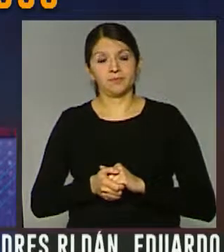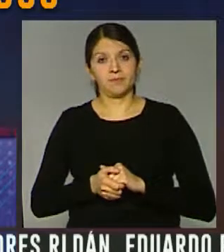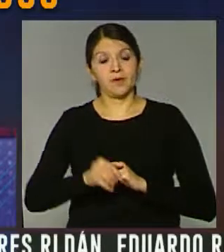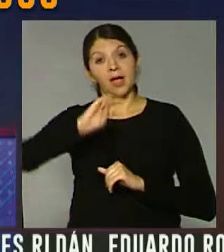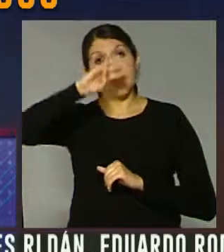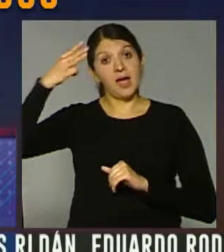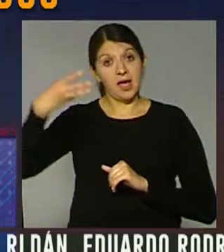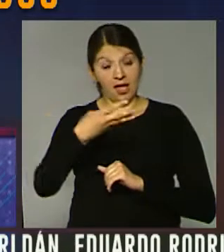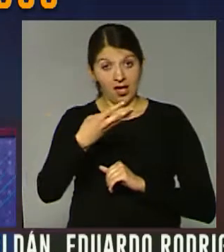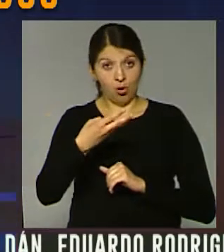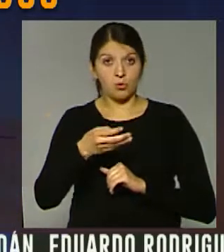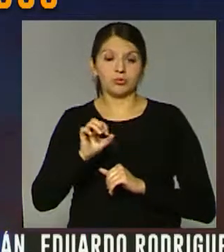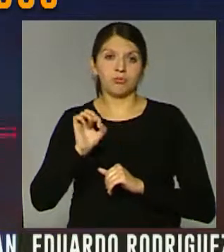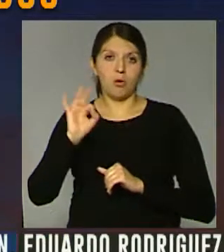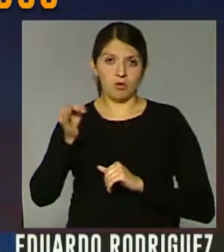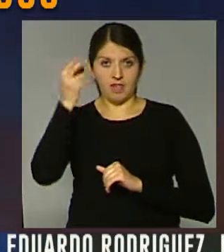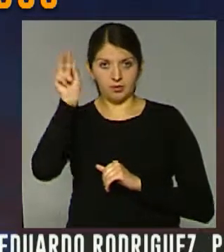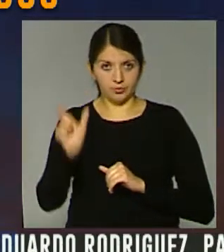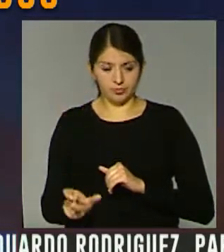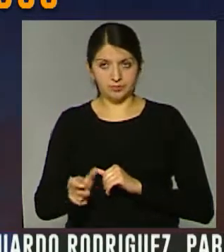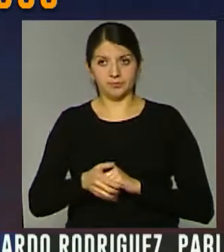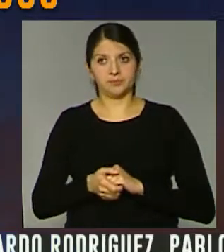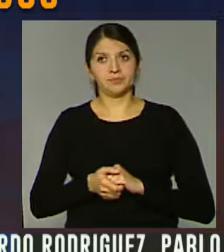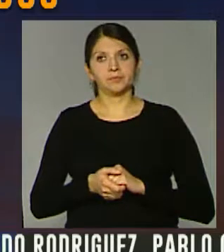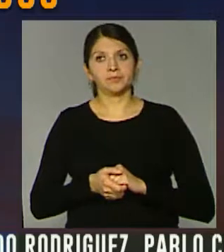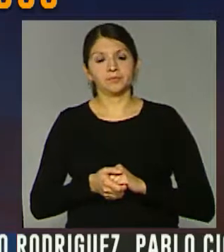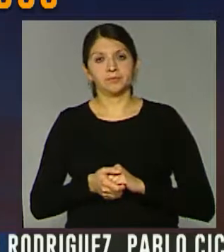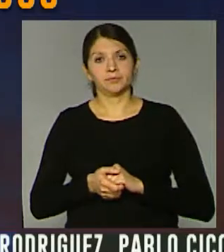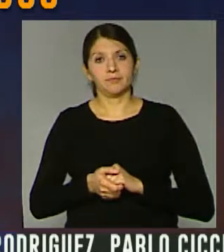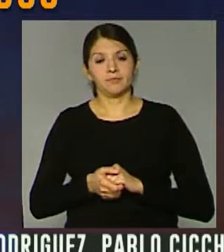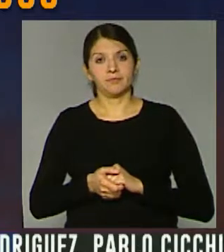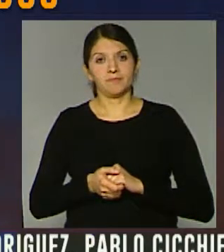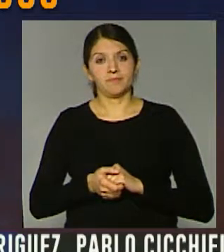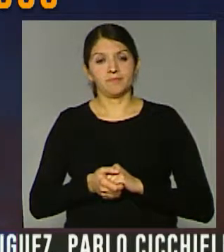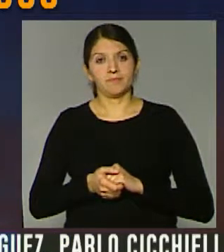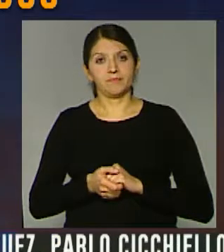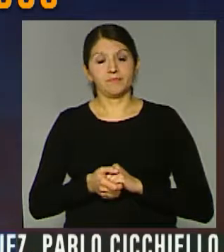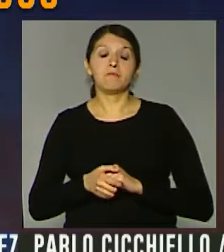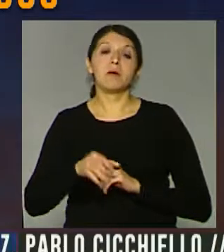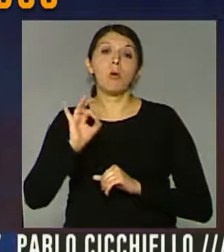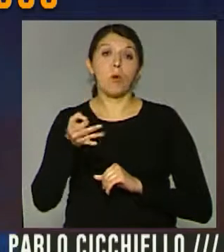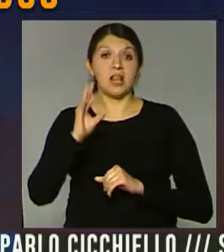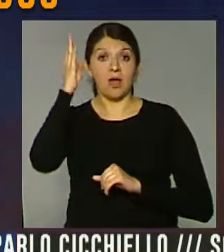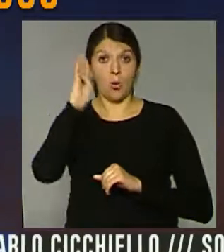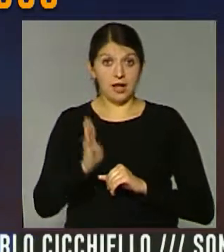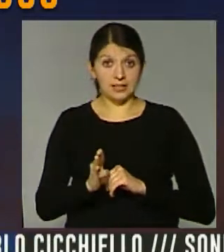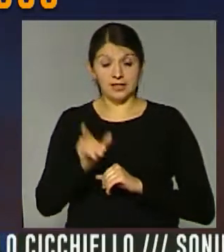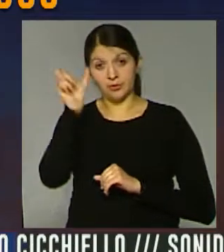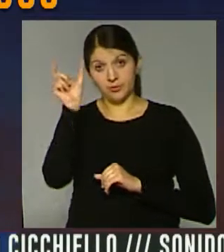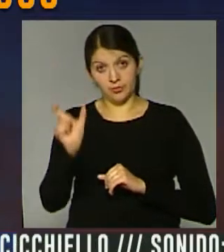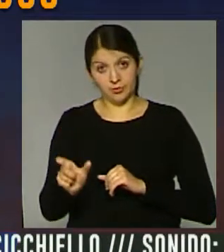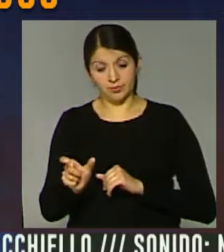El euro cerró a 45 pesos para la compra, 46 con 40 para la venta. El real cerró a 9,08 para la